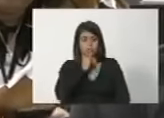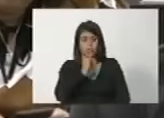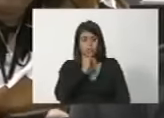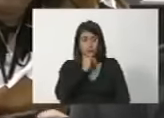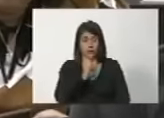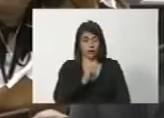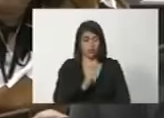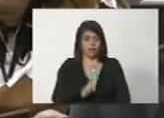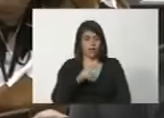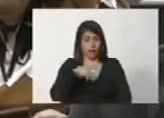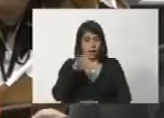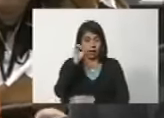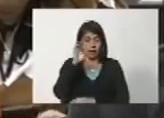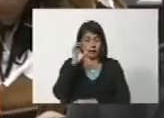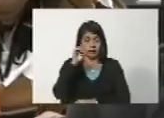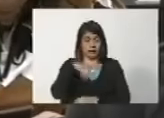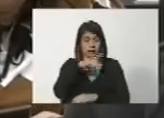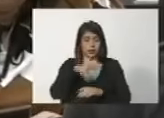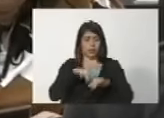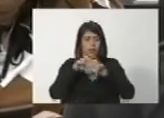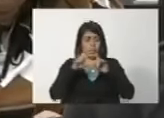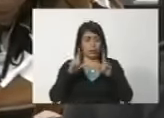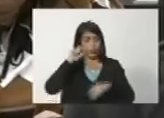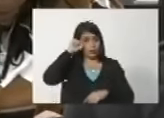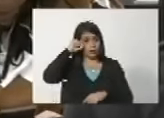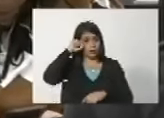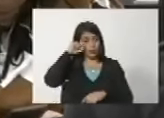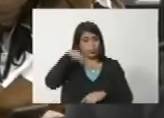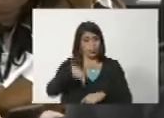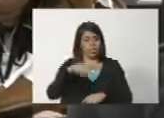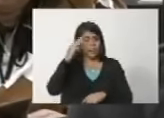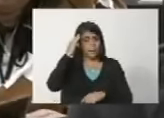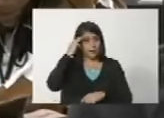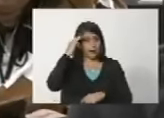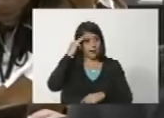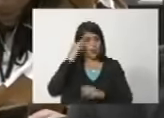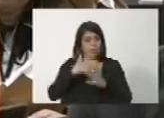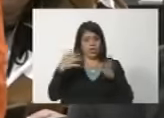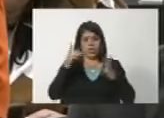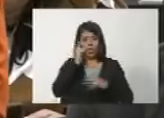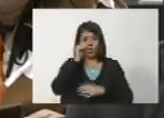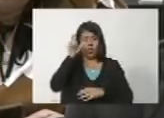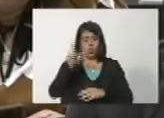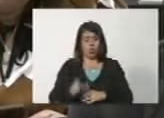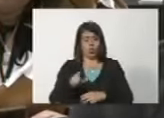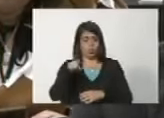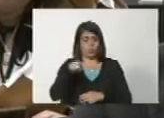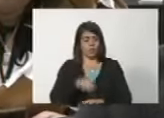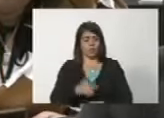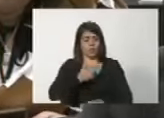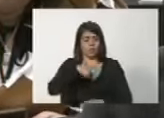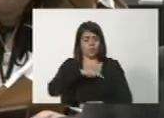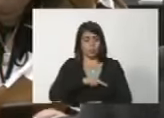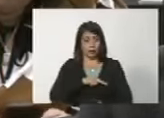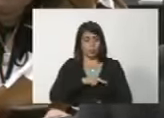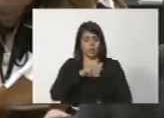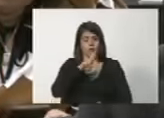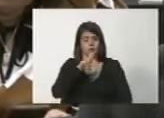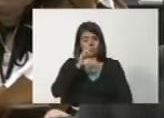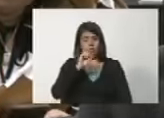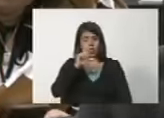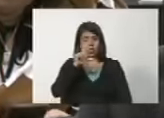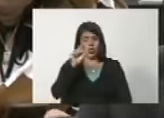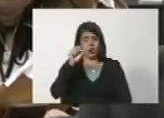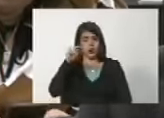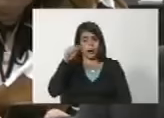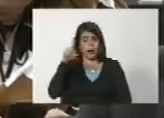informando en esta Asamblea Nacional, pero también recordando la memoria de un gran hombre como lo fue nuestro querido Rolando Corado,